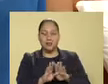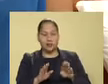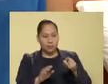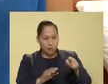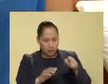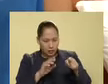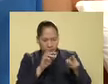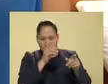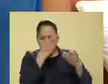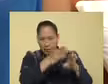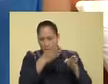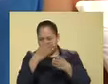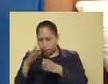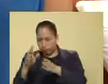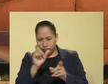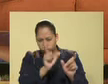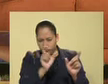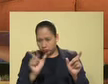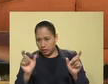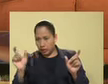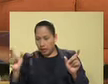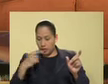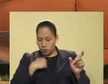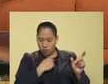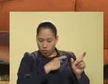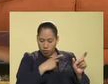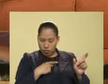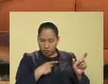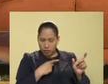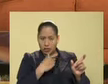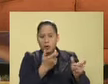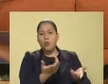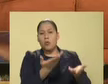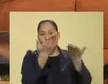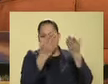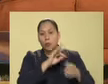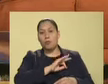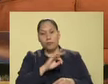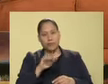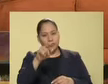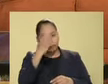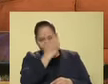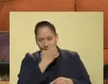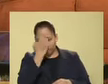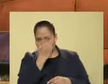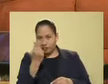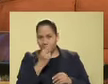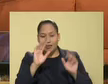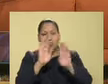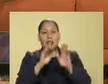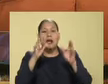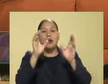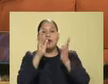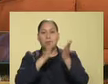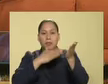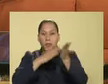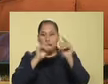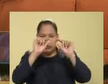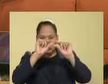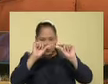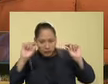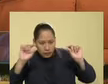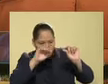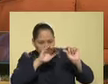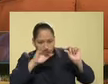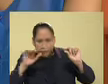estas comisiones o tasas de interés se va a elevar el pago de tu crédito, ¿no? Entonces es muy importante leer tu contrato